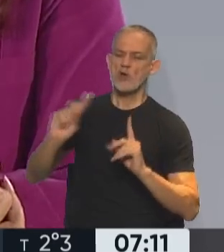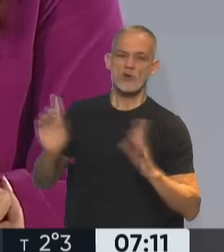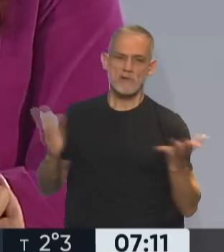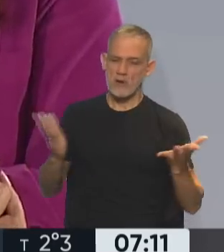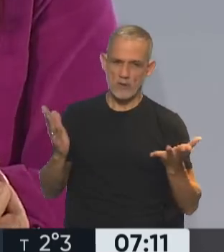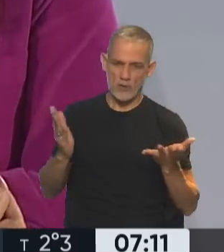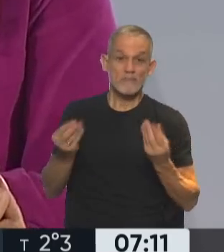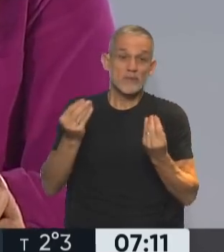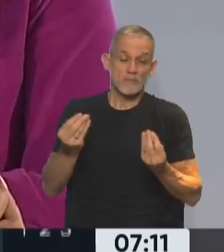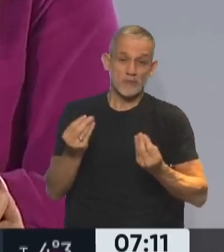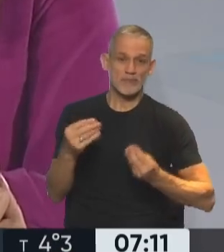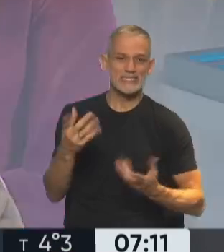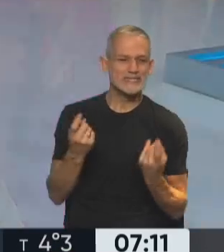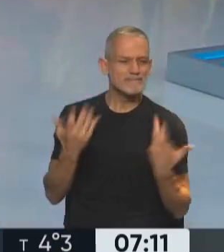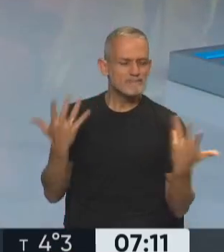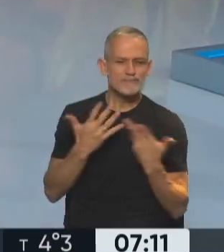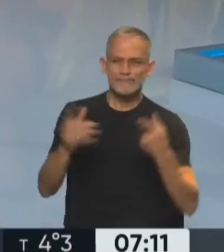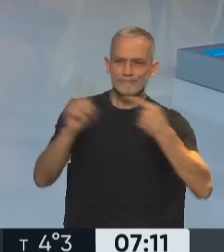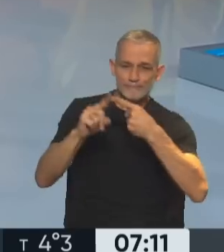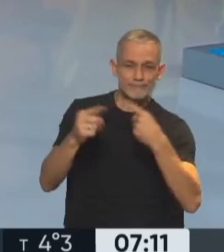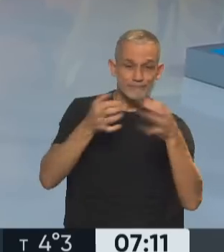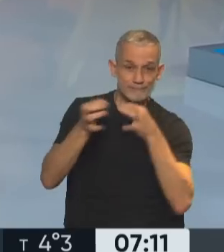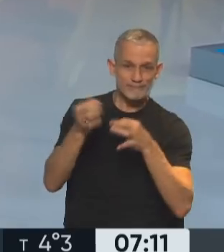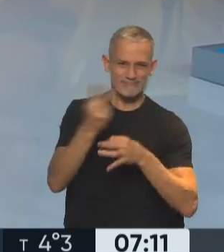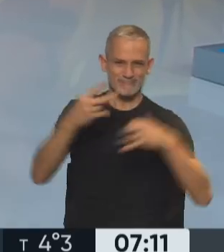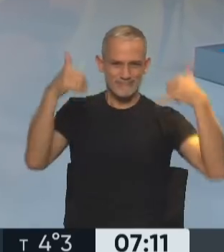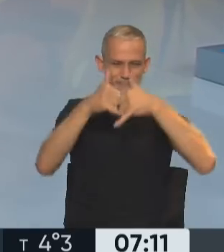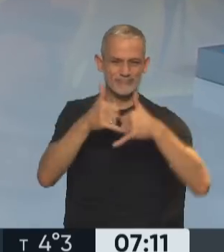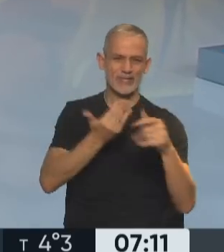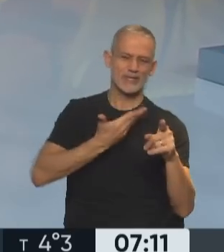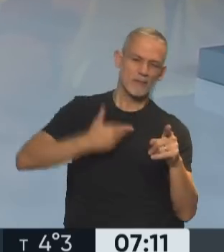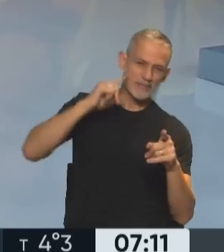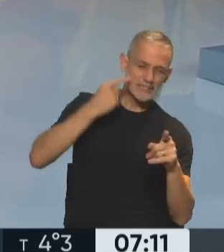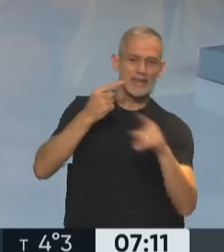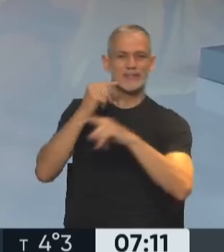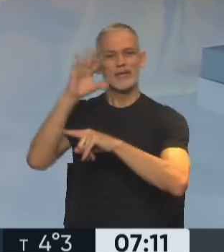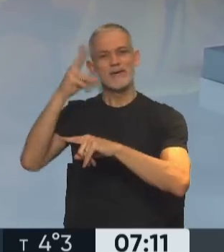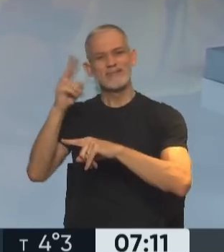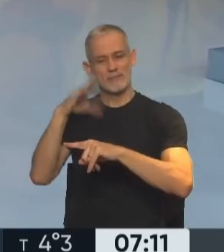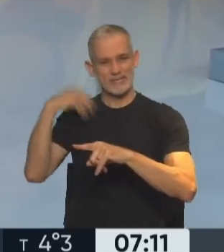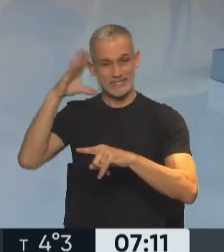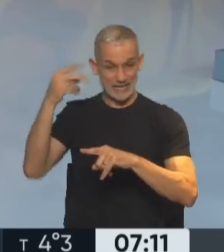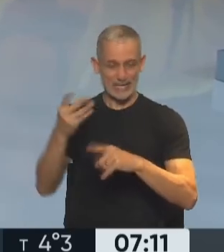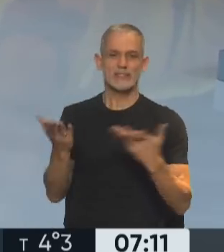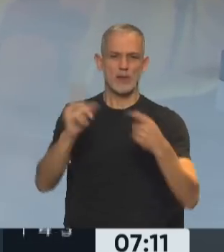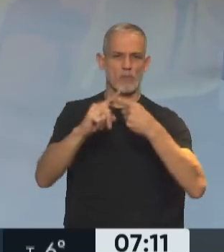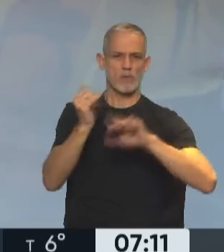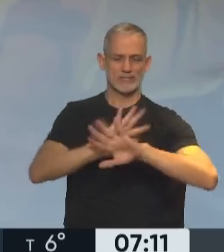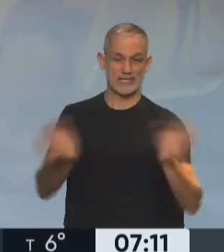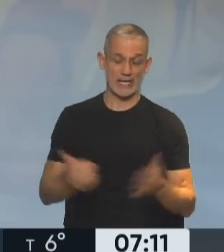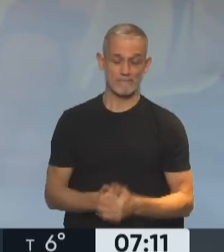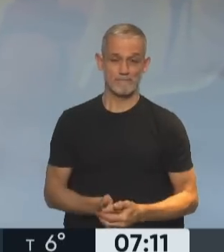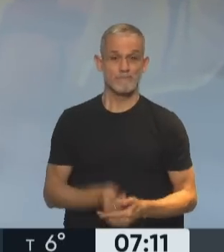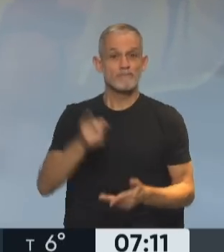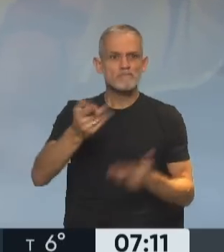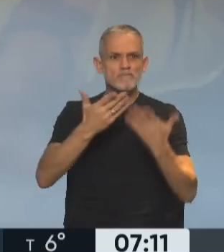a concretarse porque lo que hacía falta era el diálogo entre el presidente y la vicepresidenta para consensuar justamente un nombre. Así es, sí, en el marco también de lo que ha